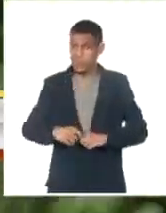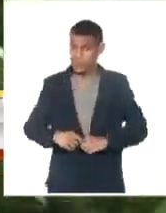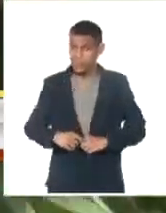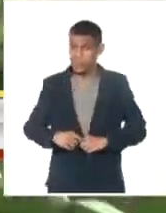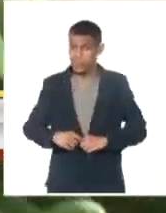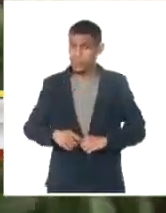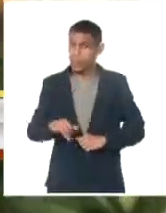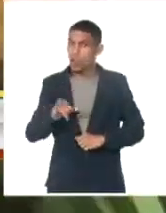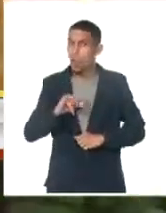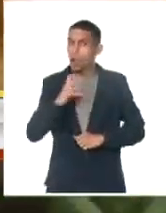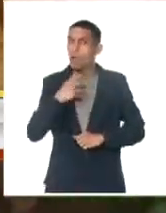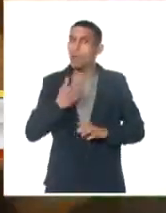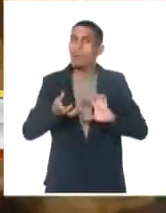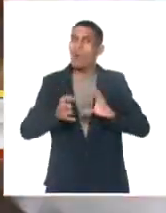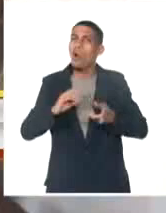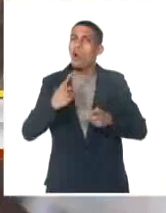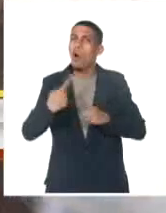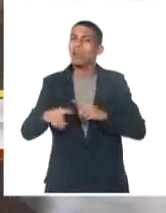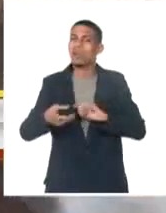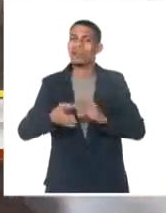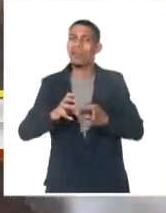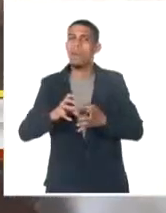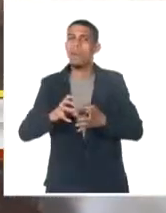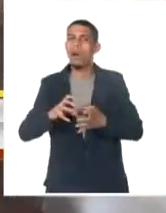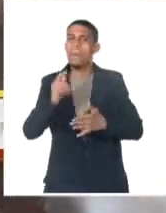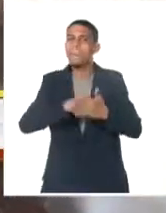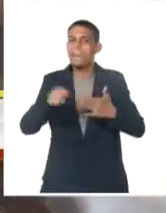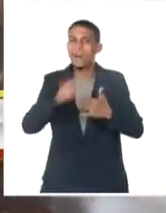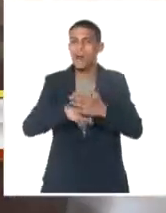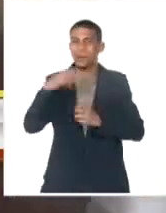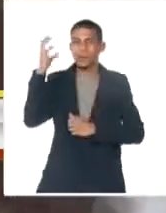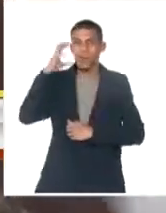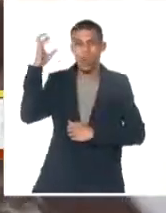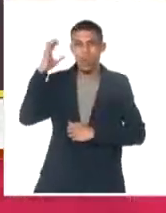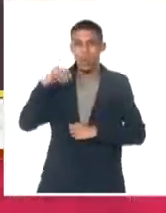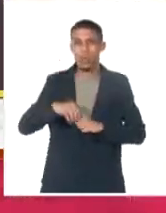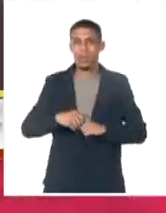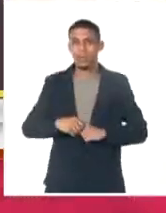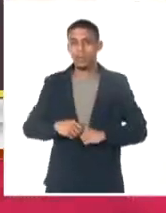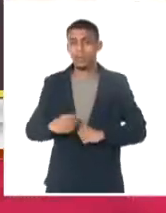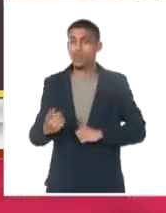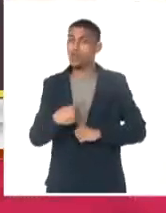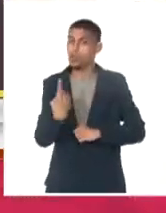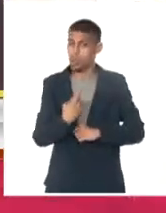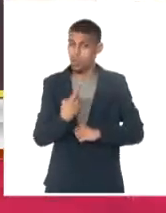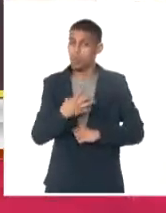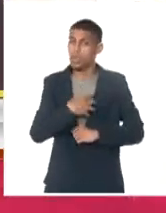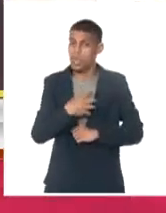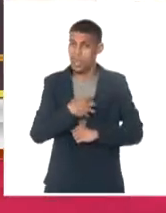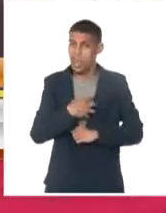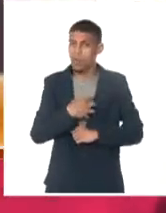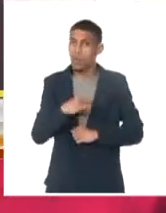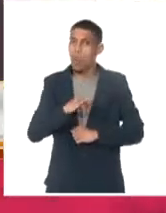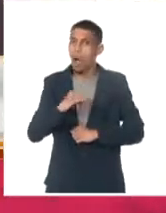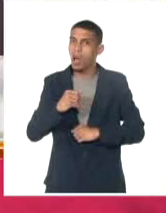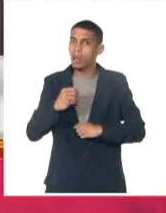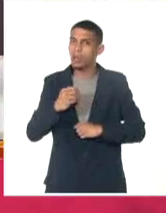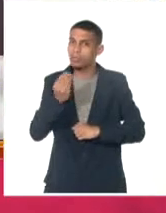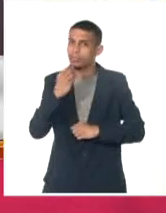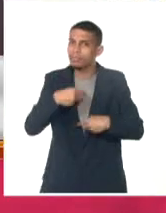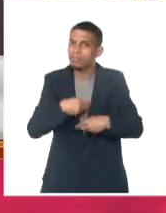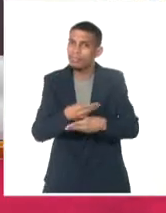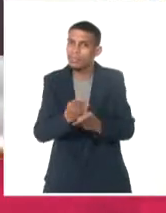entonces aplicar mecanismos que a través de la gestión de gobierno propicien soluciones locales. Nosotros tenemos que darle alimentación a